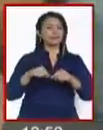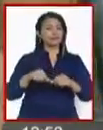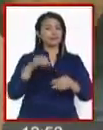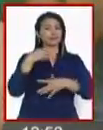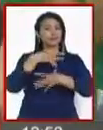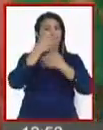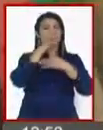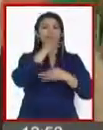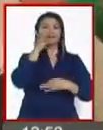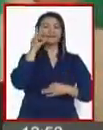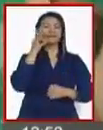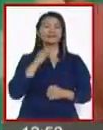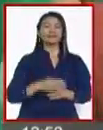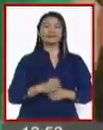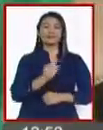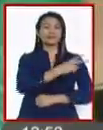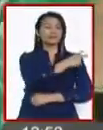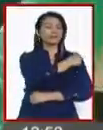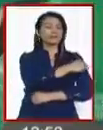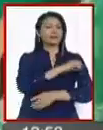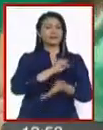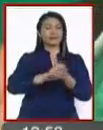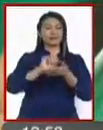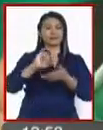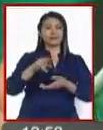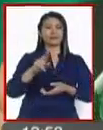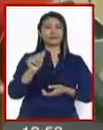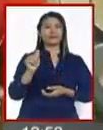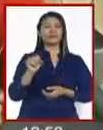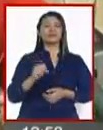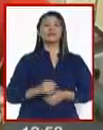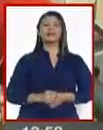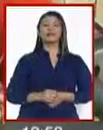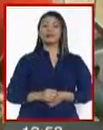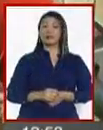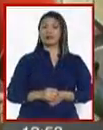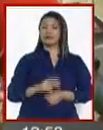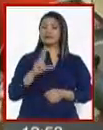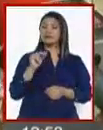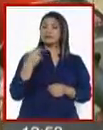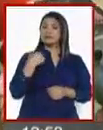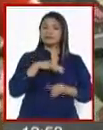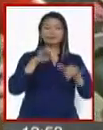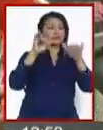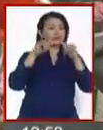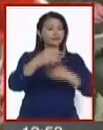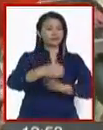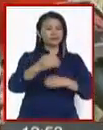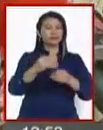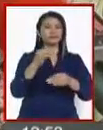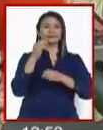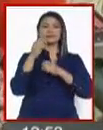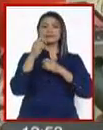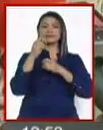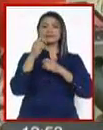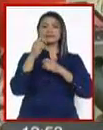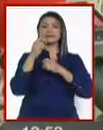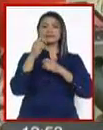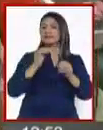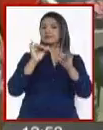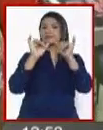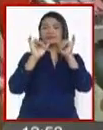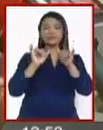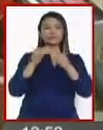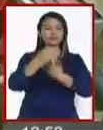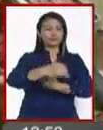radicalizarán sus medidas de huelga de hambre en el Hospital San Juan de Dios. Nosotros no vamos a salir de las oficinas de la Federación porque la